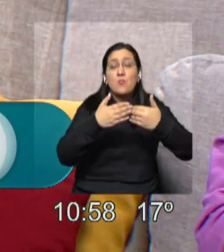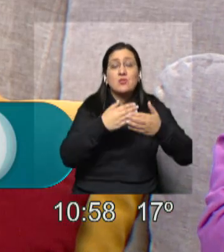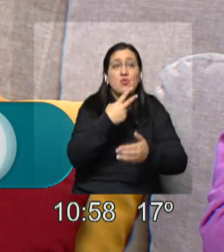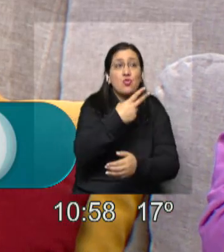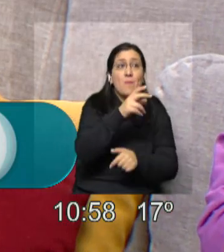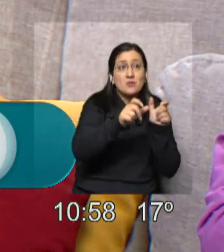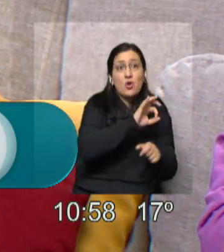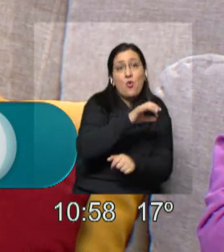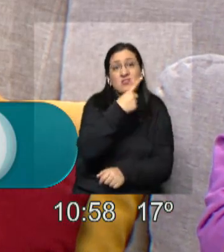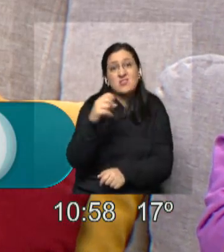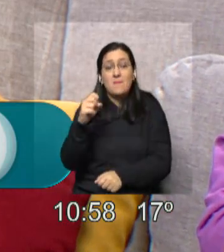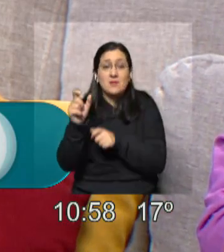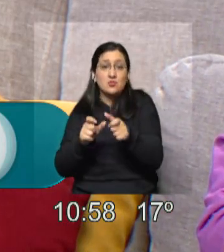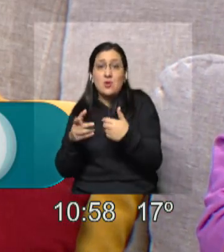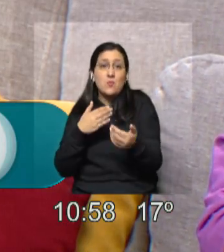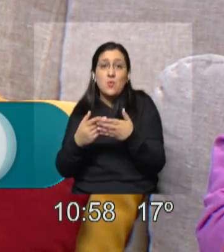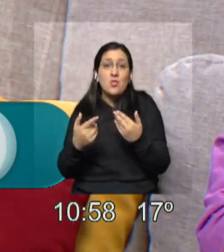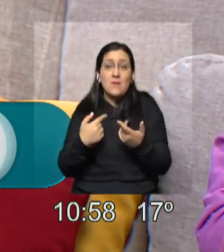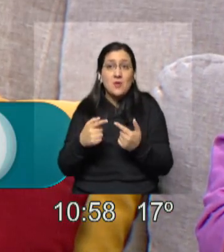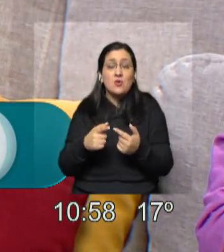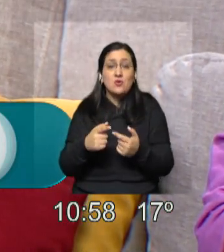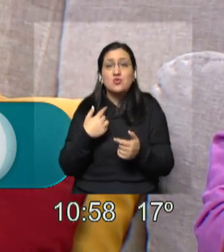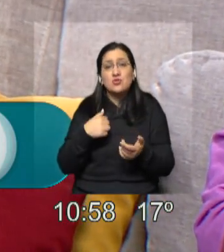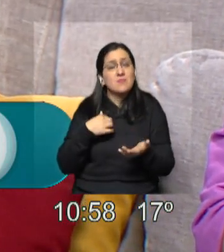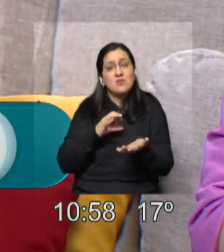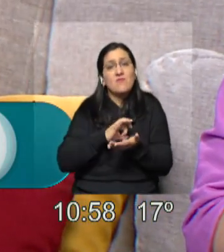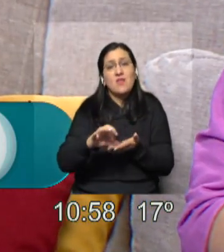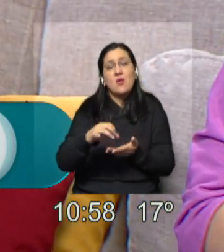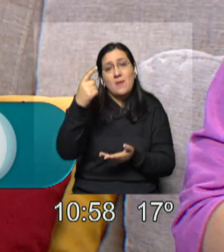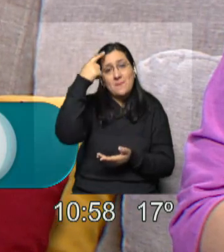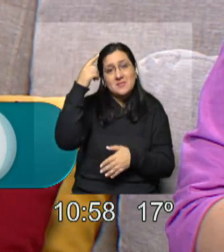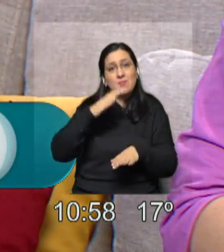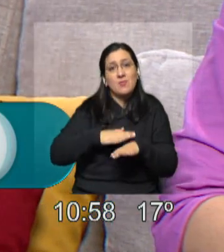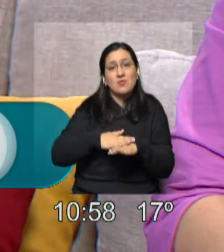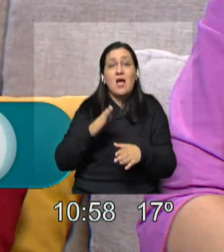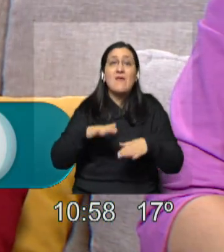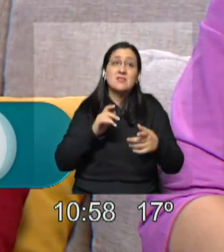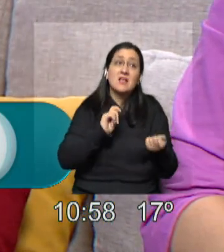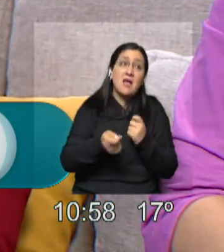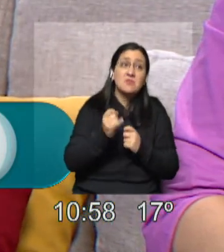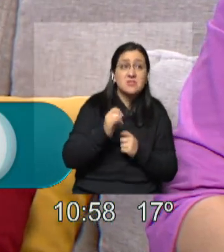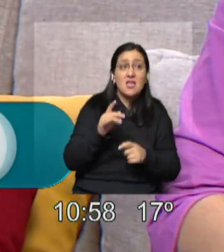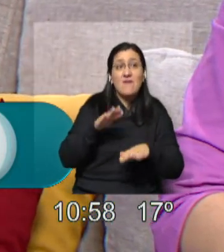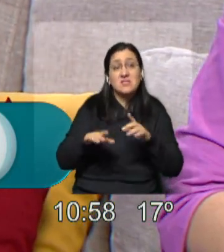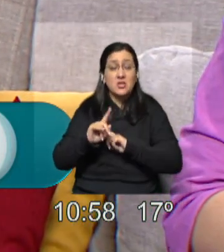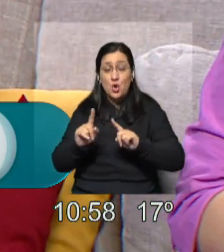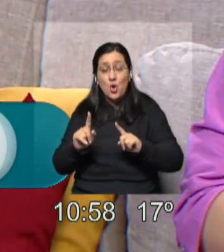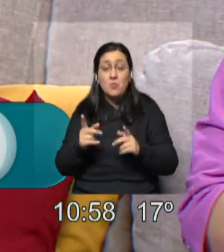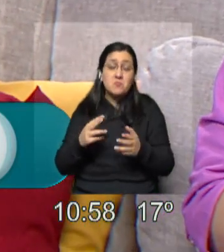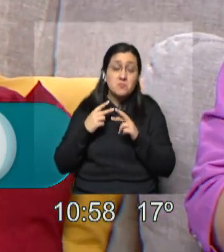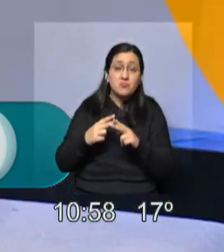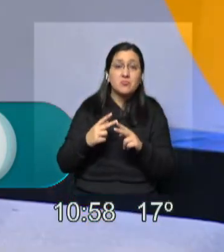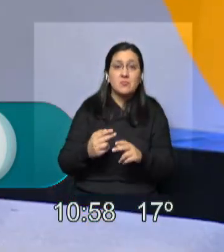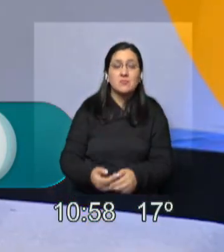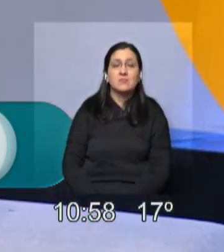personas. Y bueno, voy siendo fiel a lo que pienso en el momento y a veces cambia, a veces no, y es eso. Pero por suerte